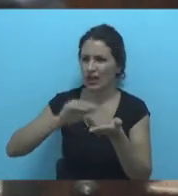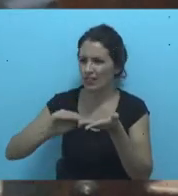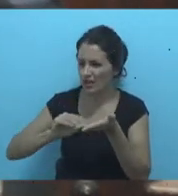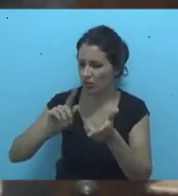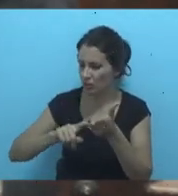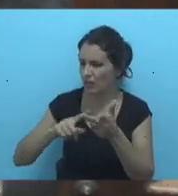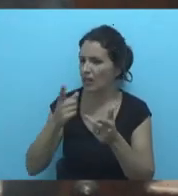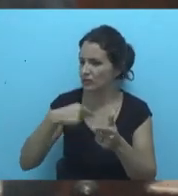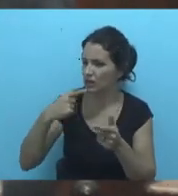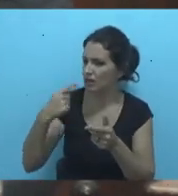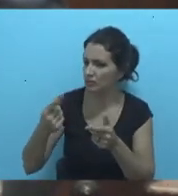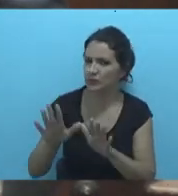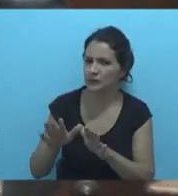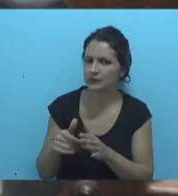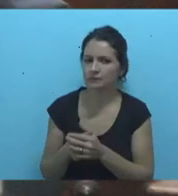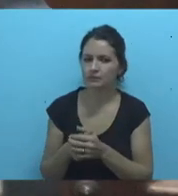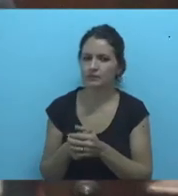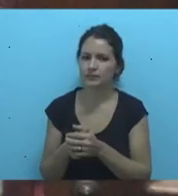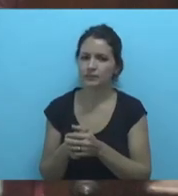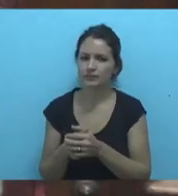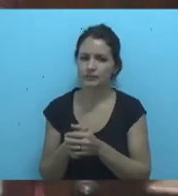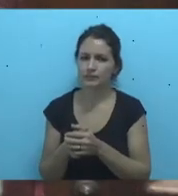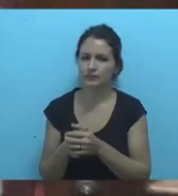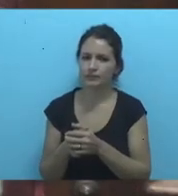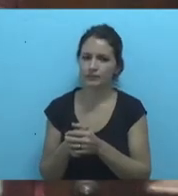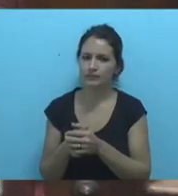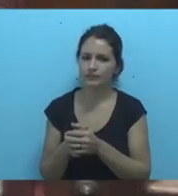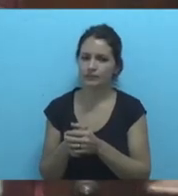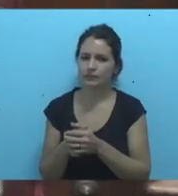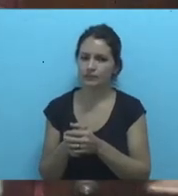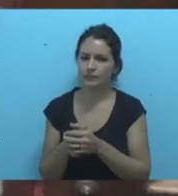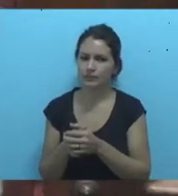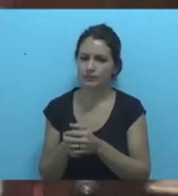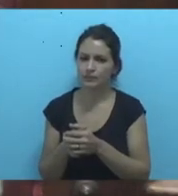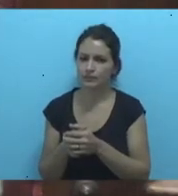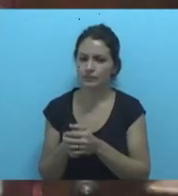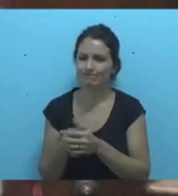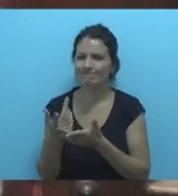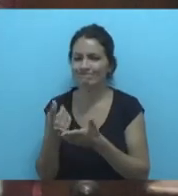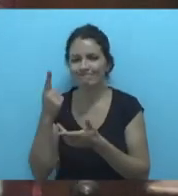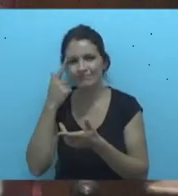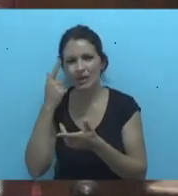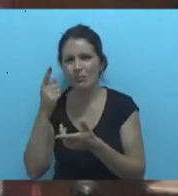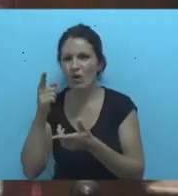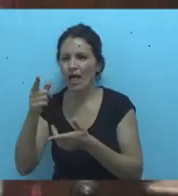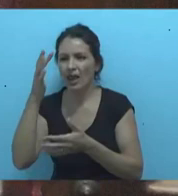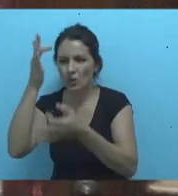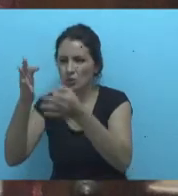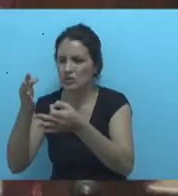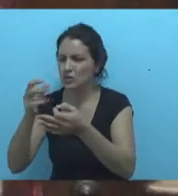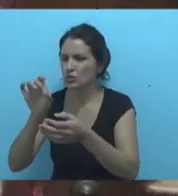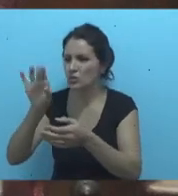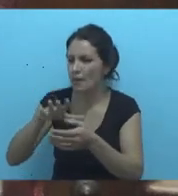proceso procesal, cumpliendo los tiempos, que entendíamos que de alguna manera beneficiaba al actual directorio o al